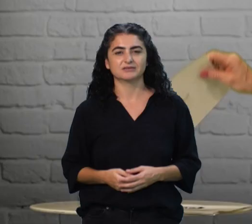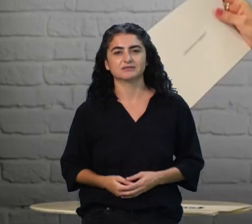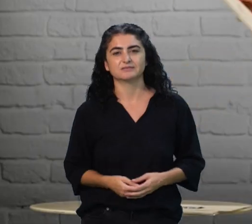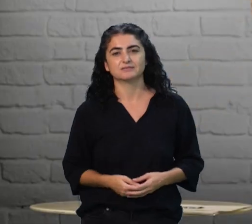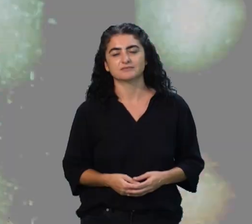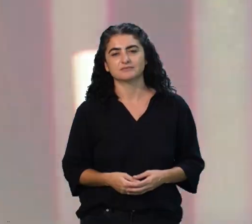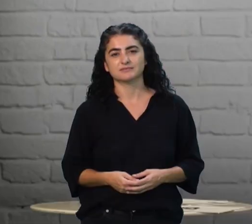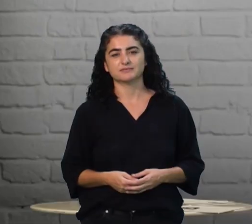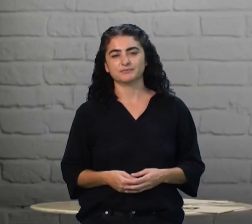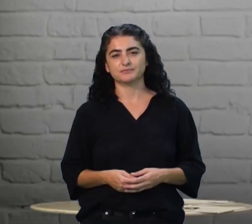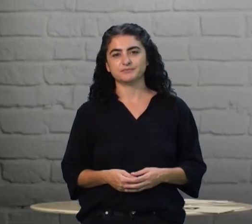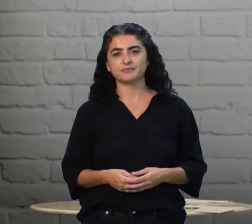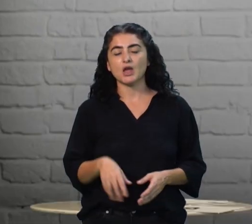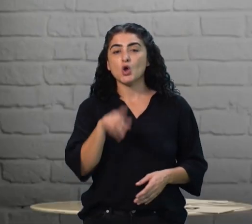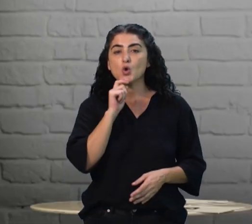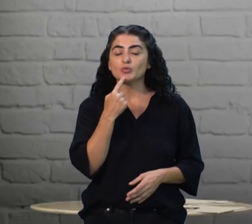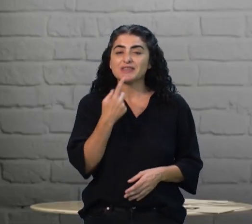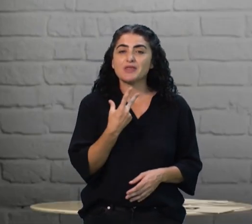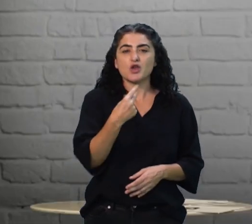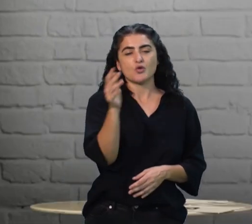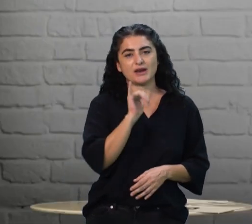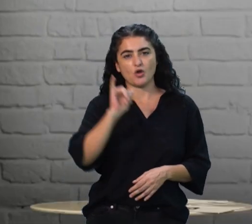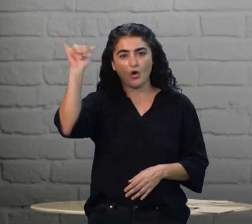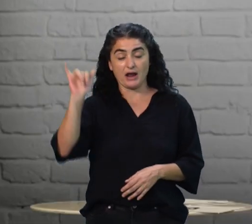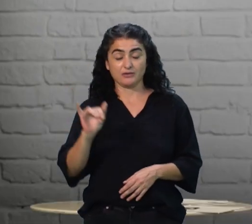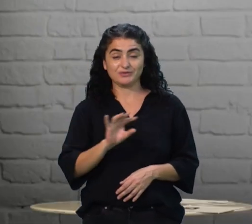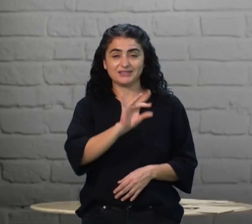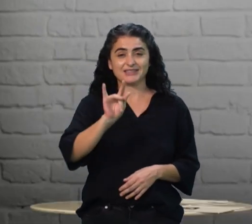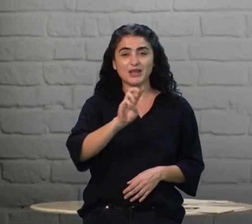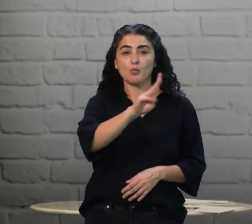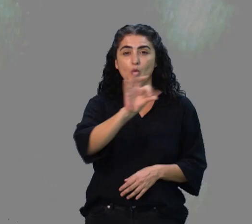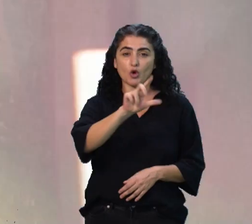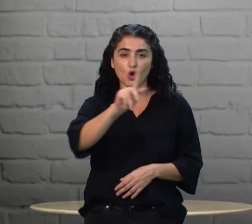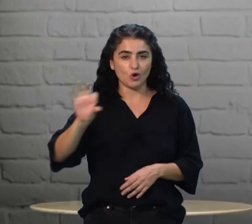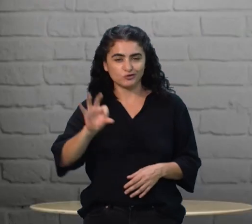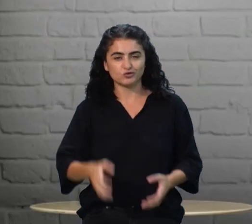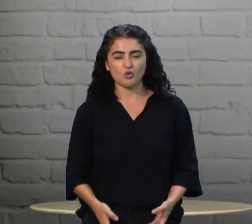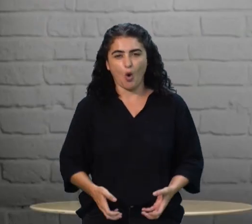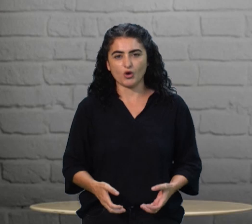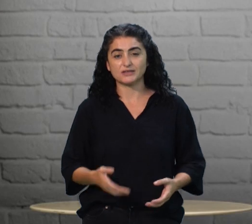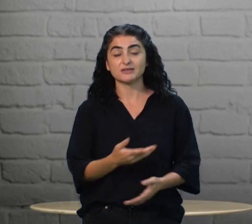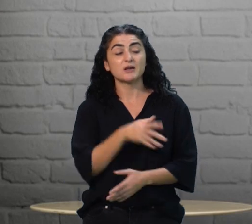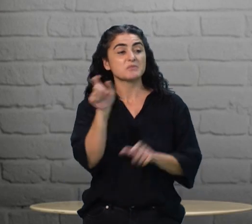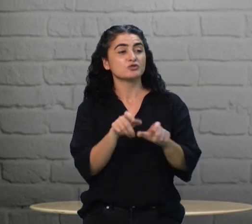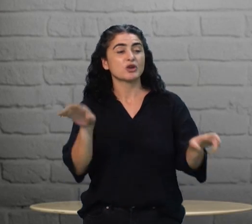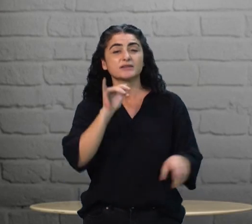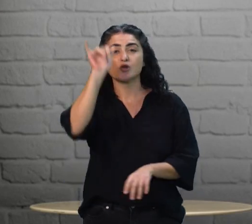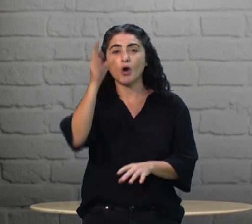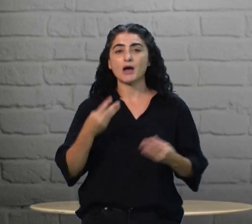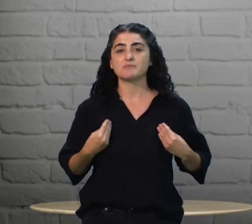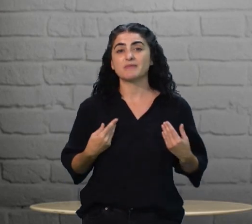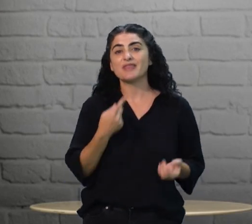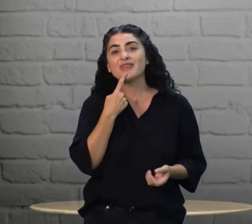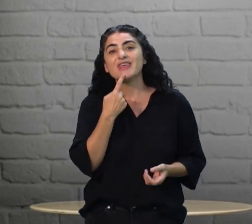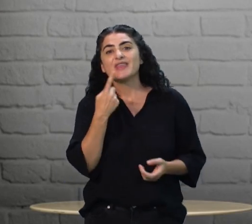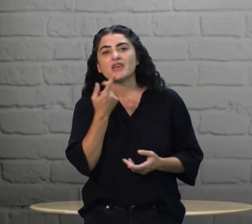Cómo se dice no en riojano sí por los los riojanos dicen que somos una